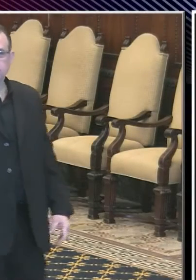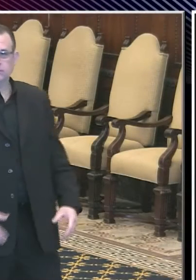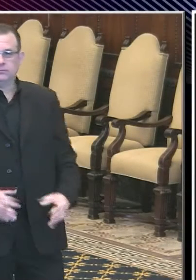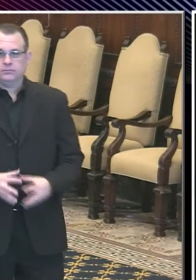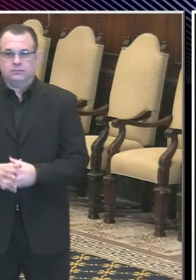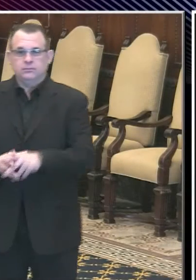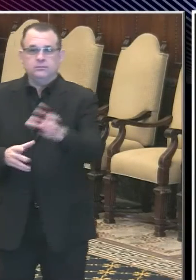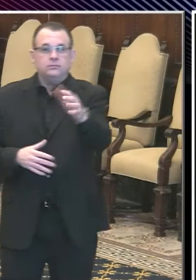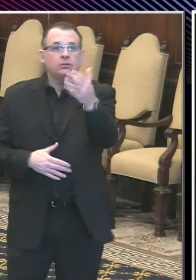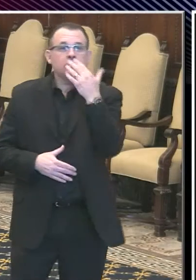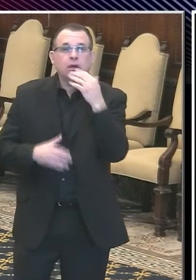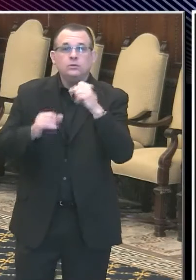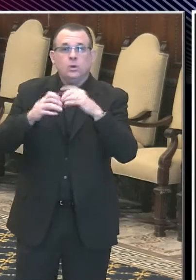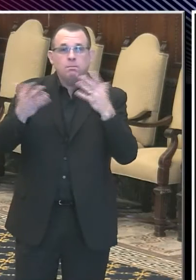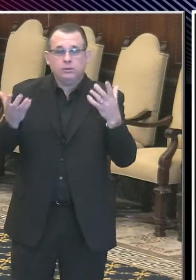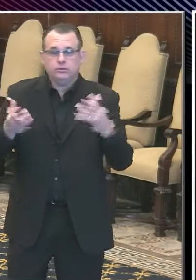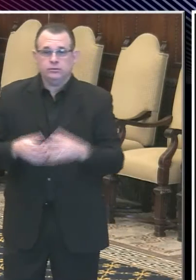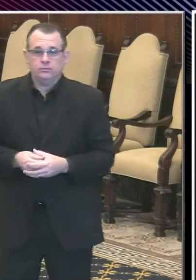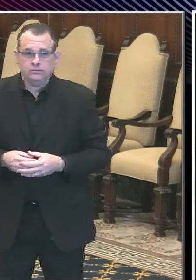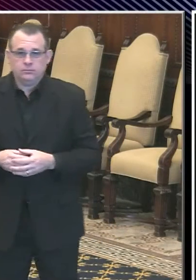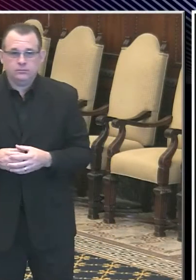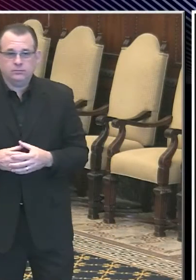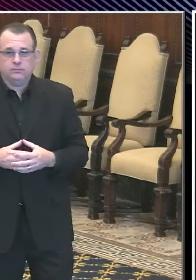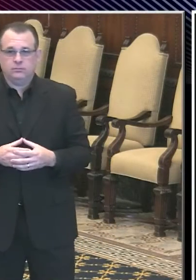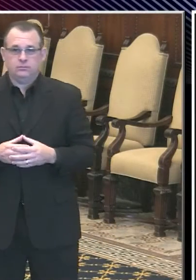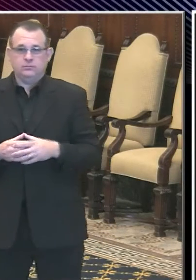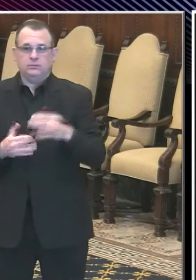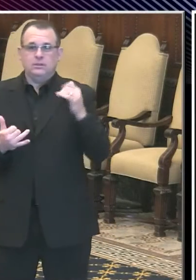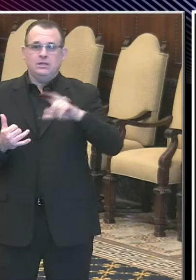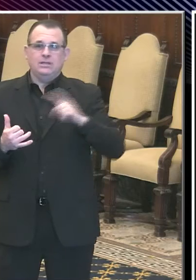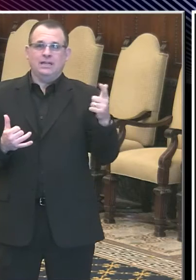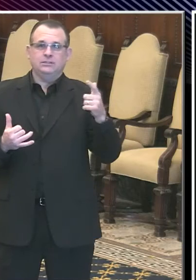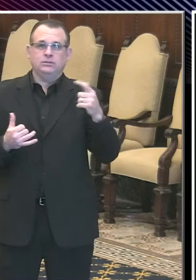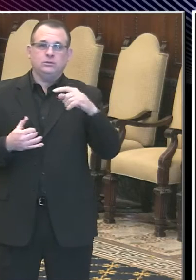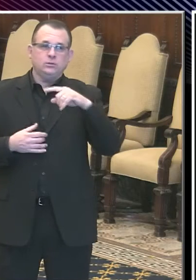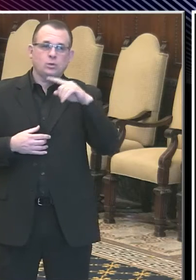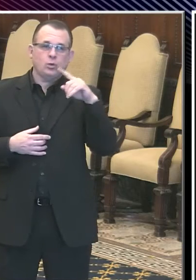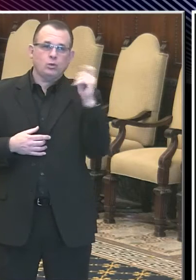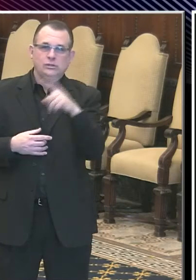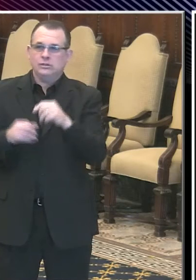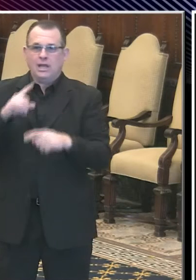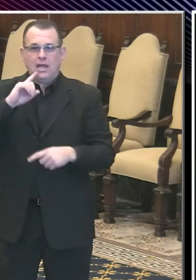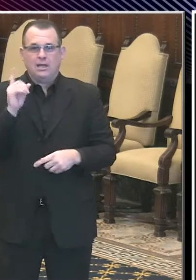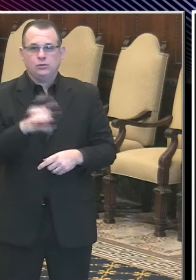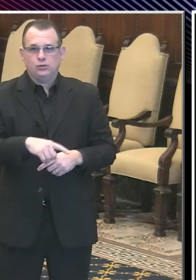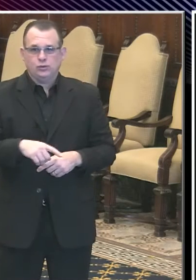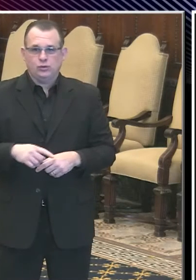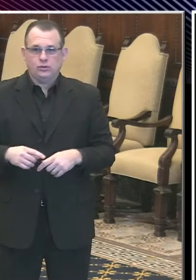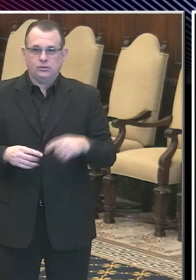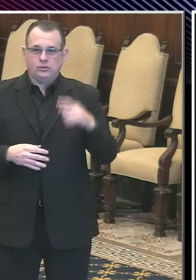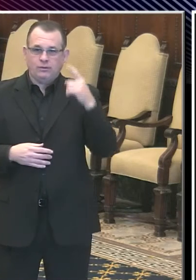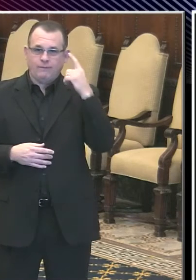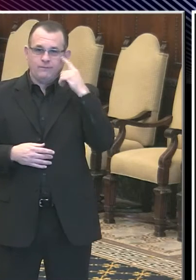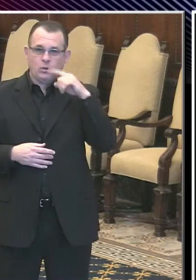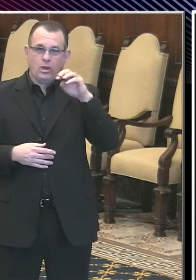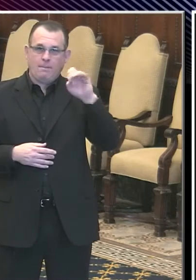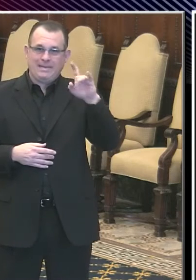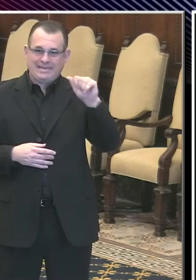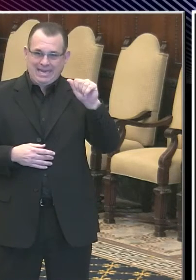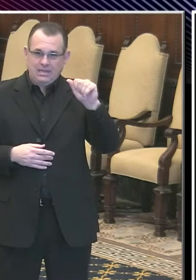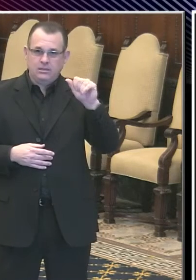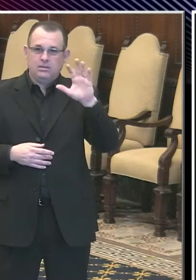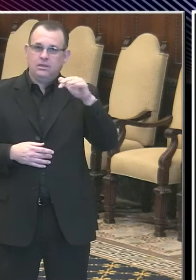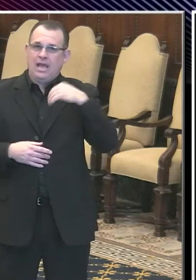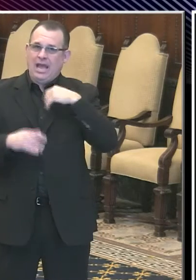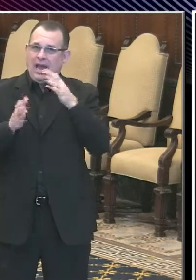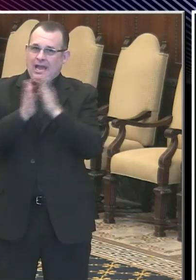Thank you so much, Armando. We will now move to our Q&A portion for members of the media. I would like to ask all of our speakers to